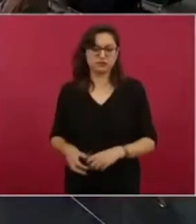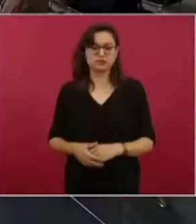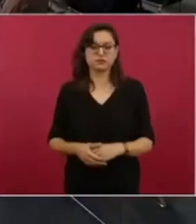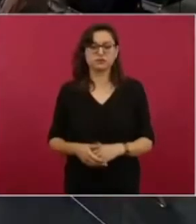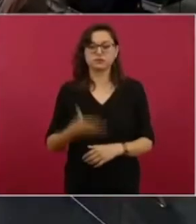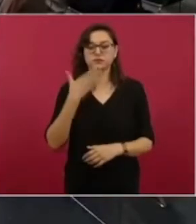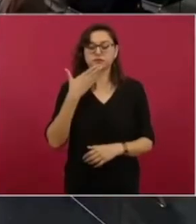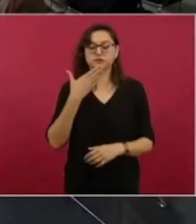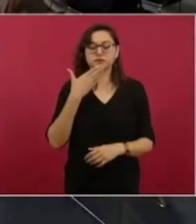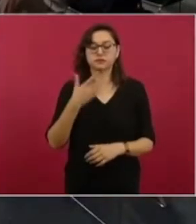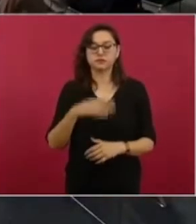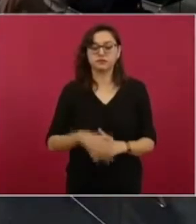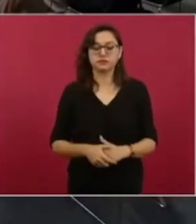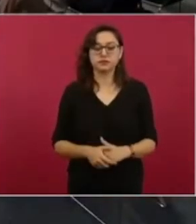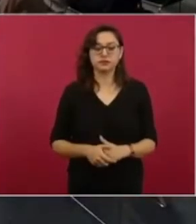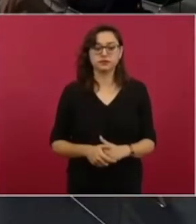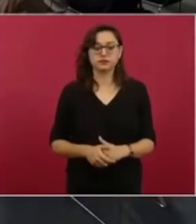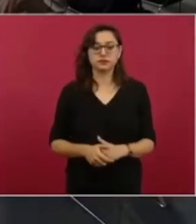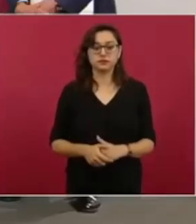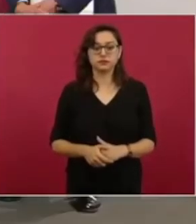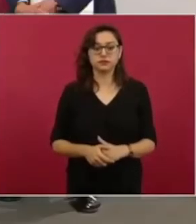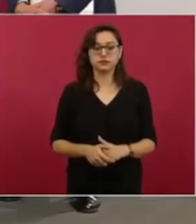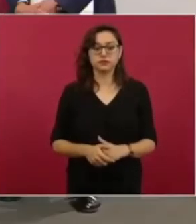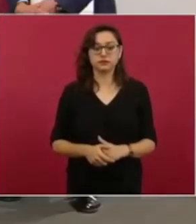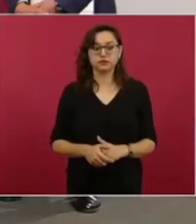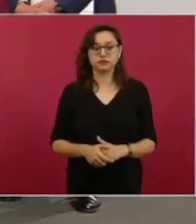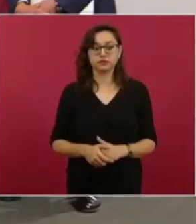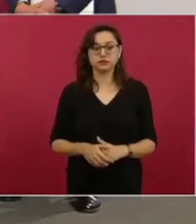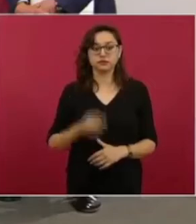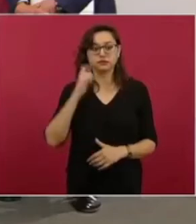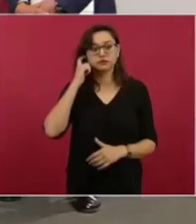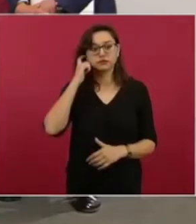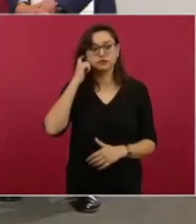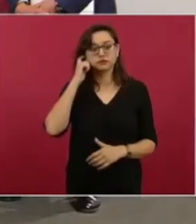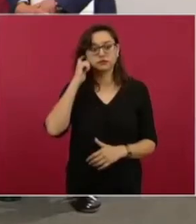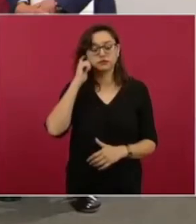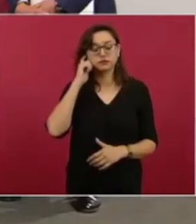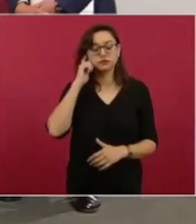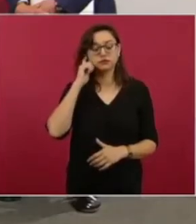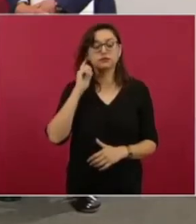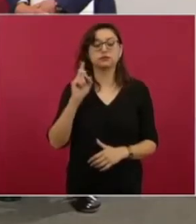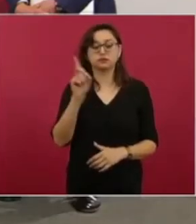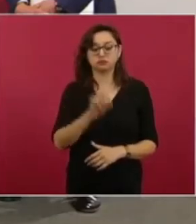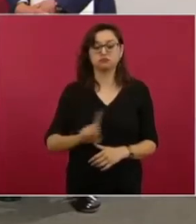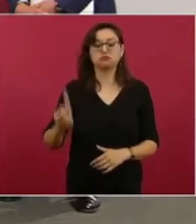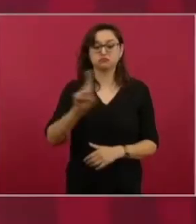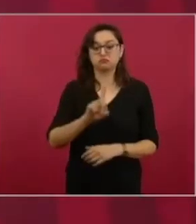bien. El domingo yo voy a votar.